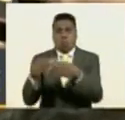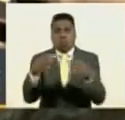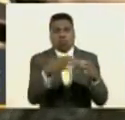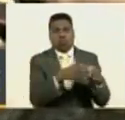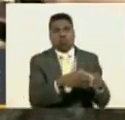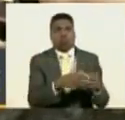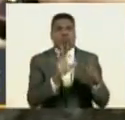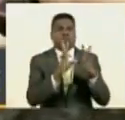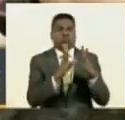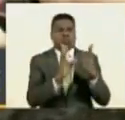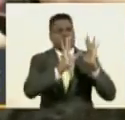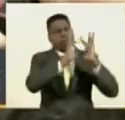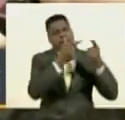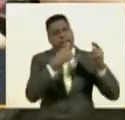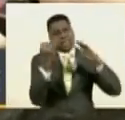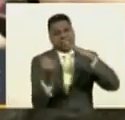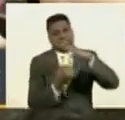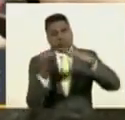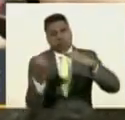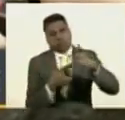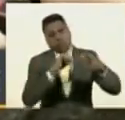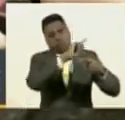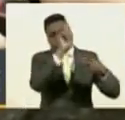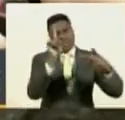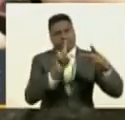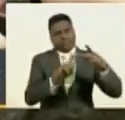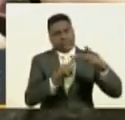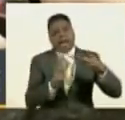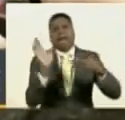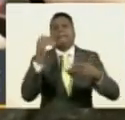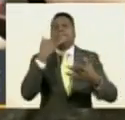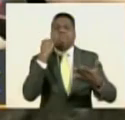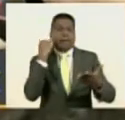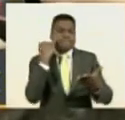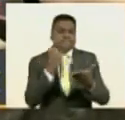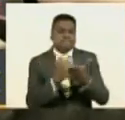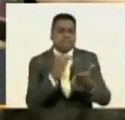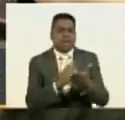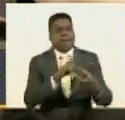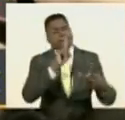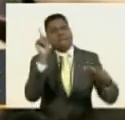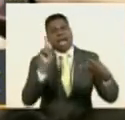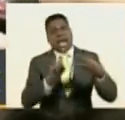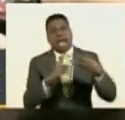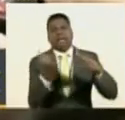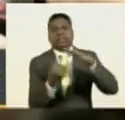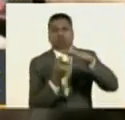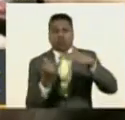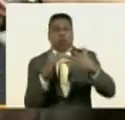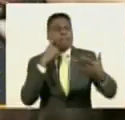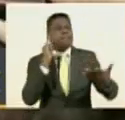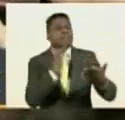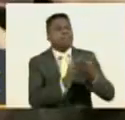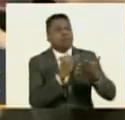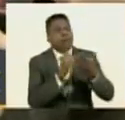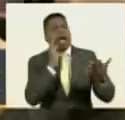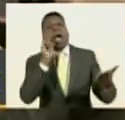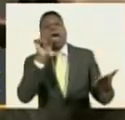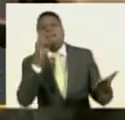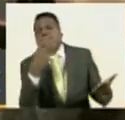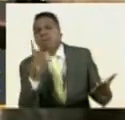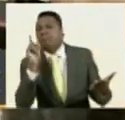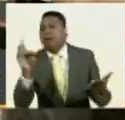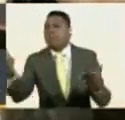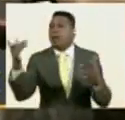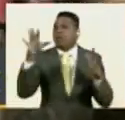los registros institucionales, universales y validados y validables por cualquier institución, será también por elección